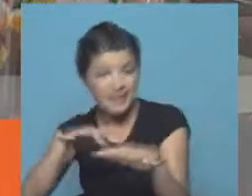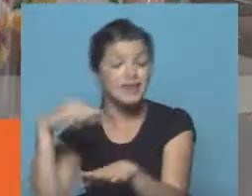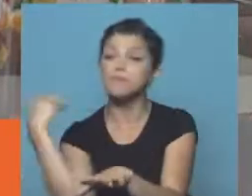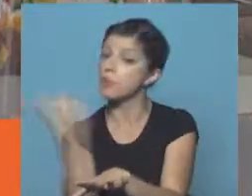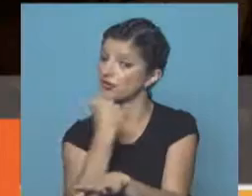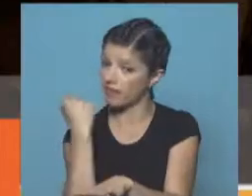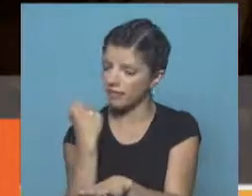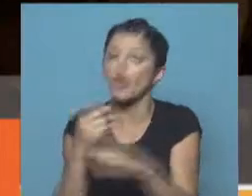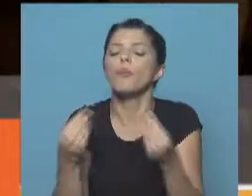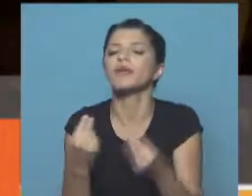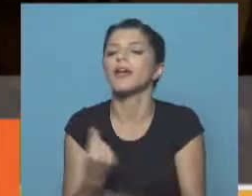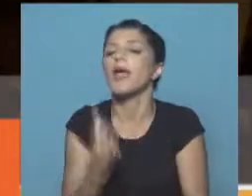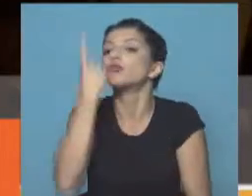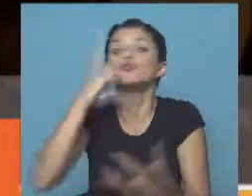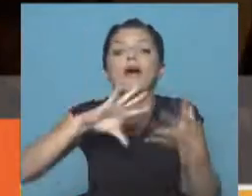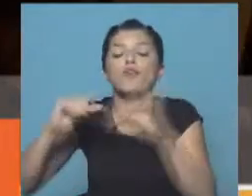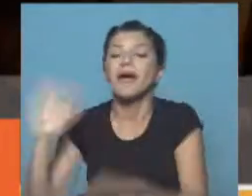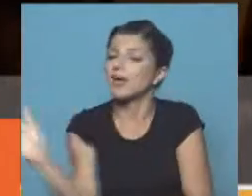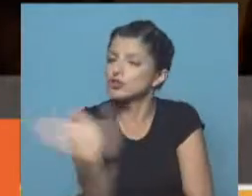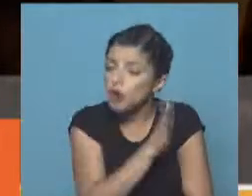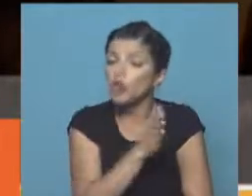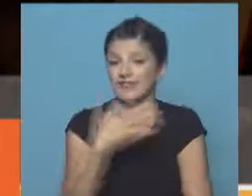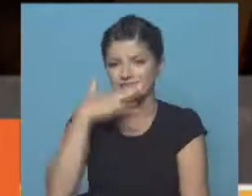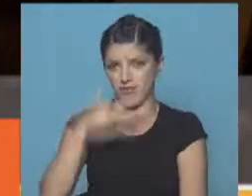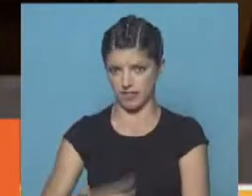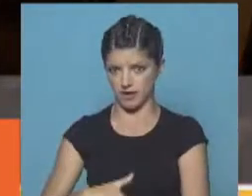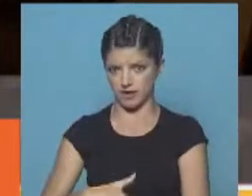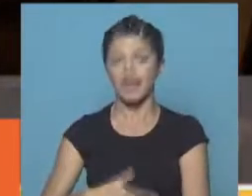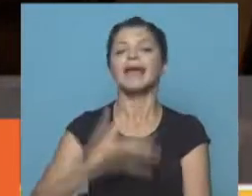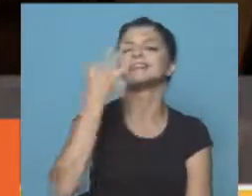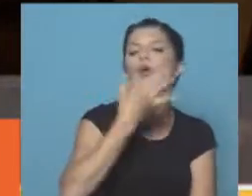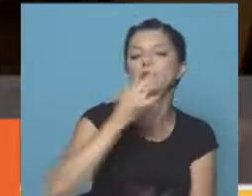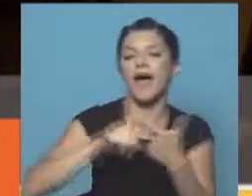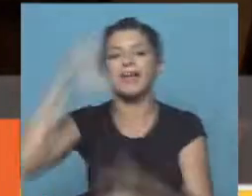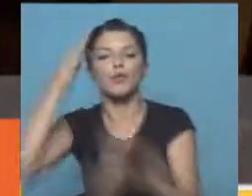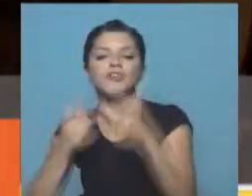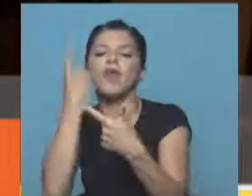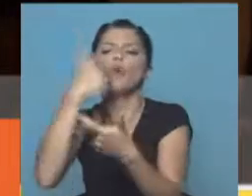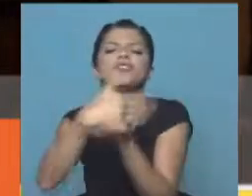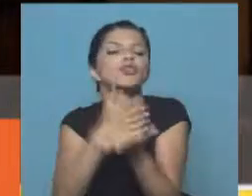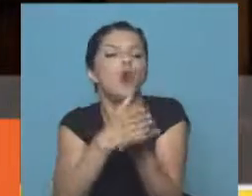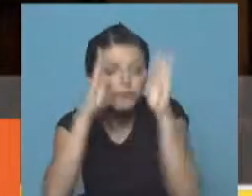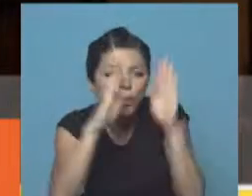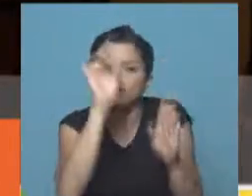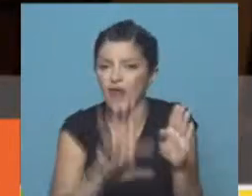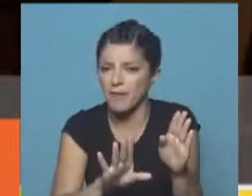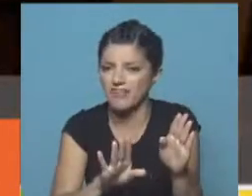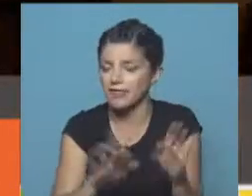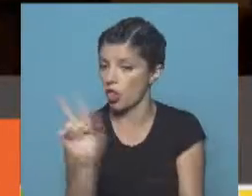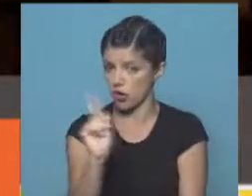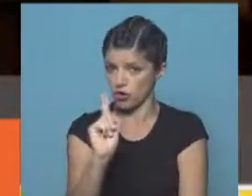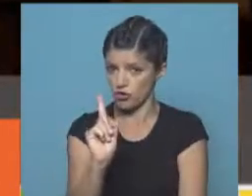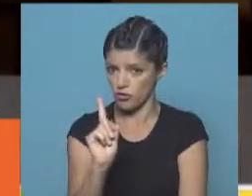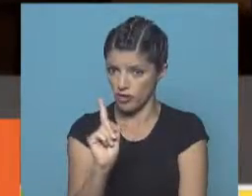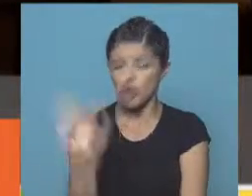que todos tomemos conciencia. La seguridad y la justicia no es un tema que tiene que ocupar a un sector, no solo al gobierno, no solo a las